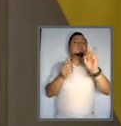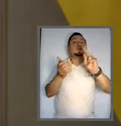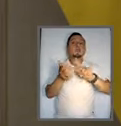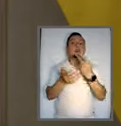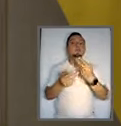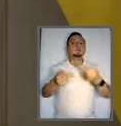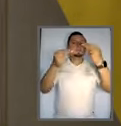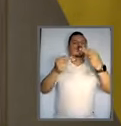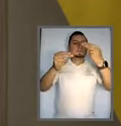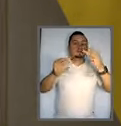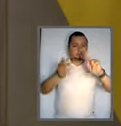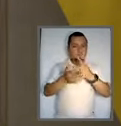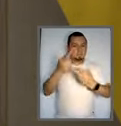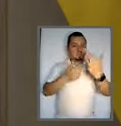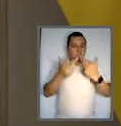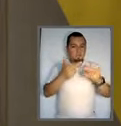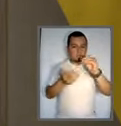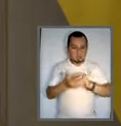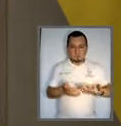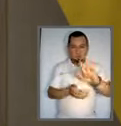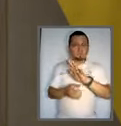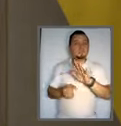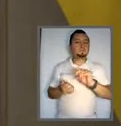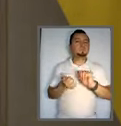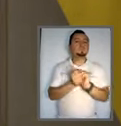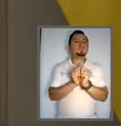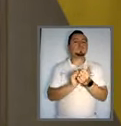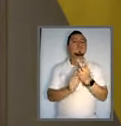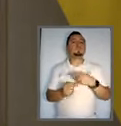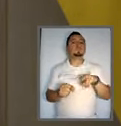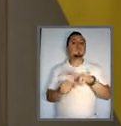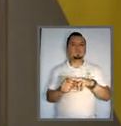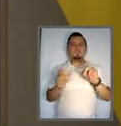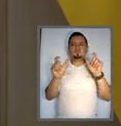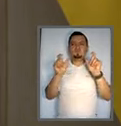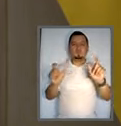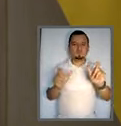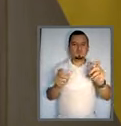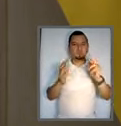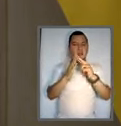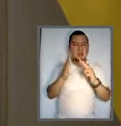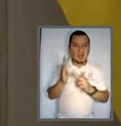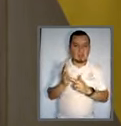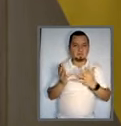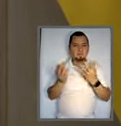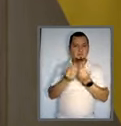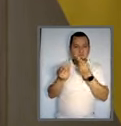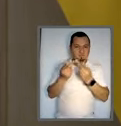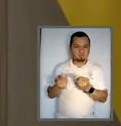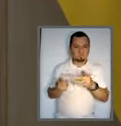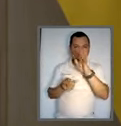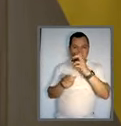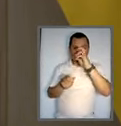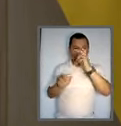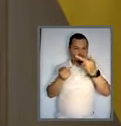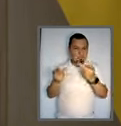iniciar este proceso de regreso gradual a la nueva normalidad. Vamos a establecer protocolos, vamos a establecer reglas de operación, vamos a establecer